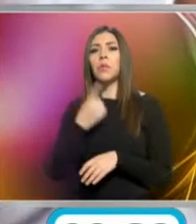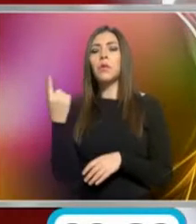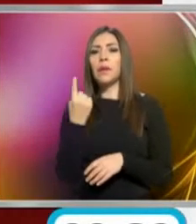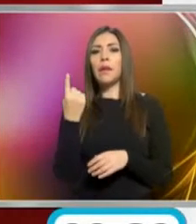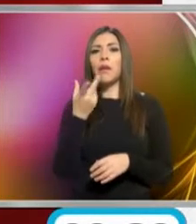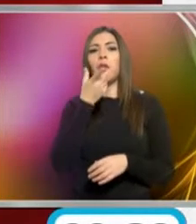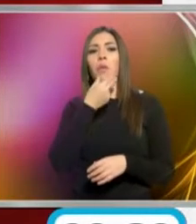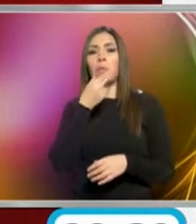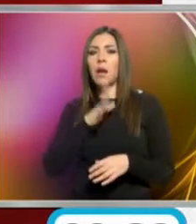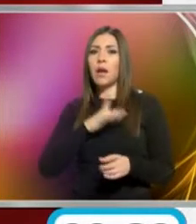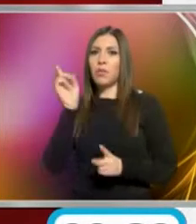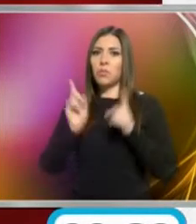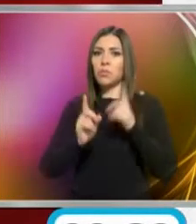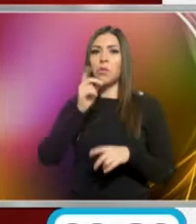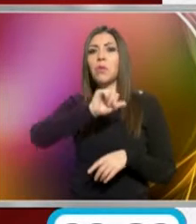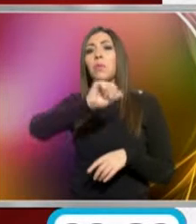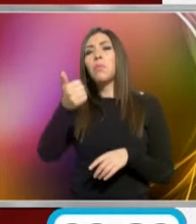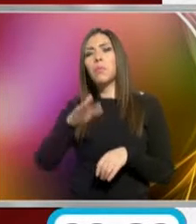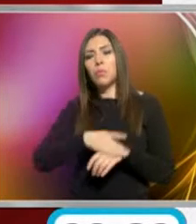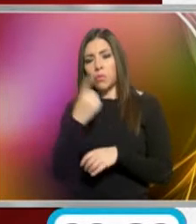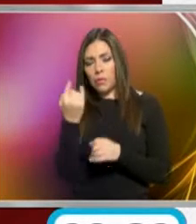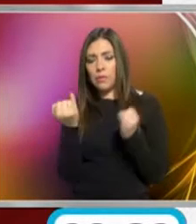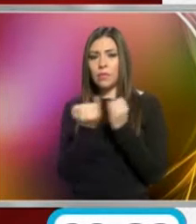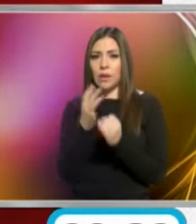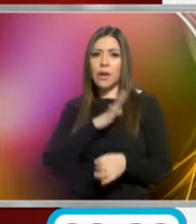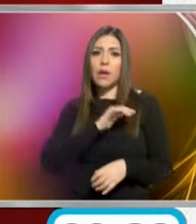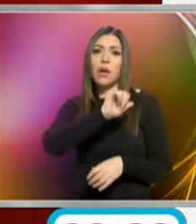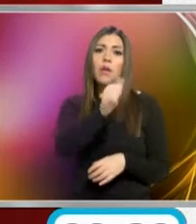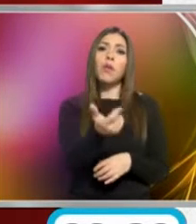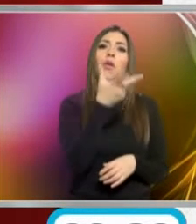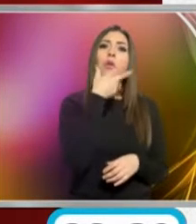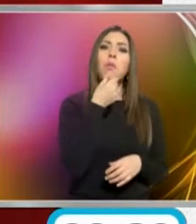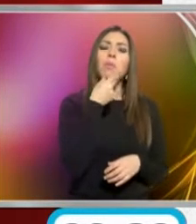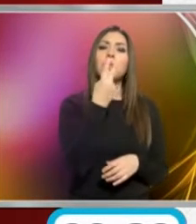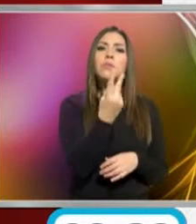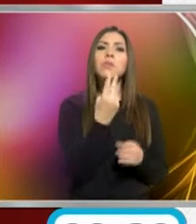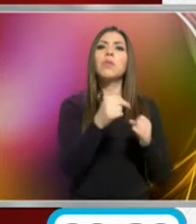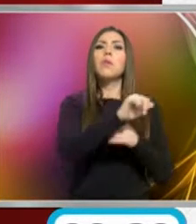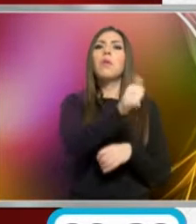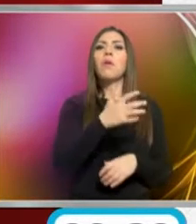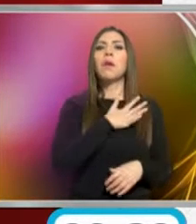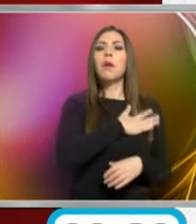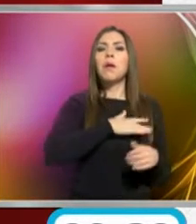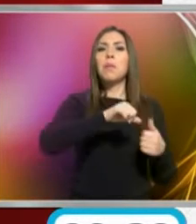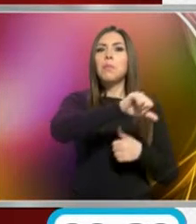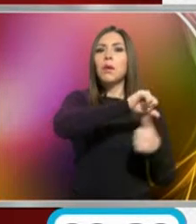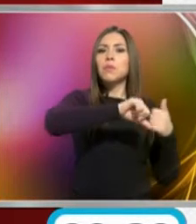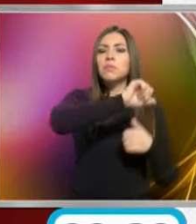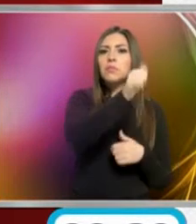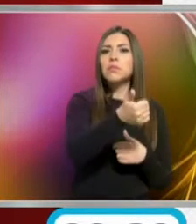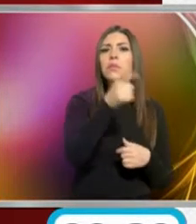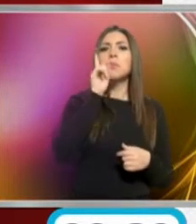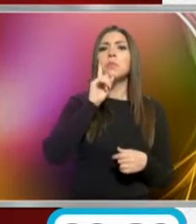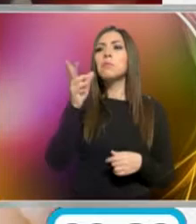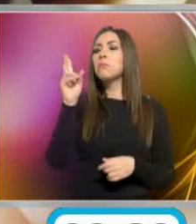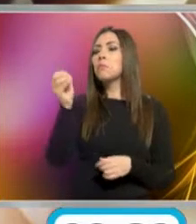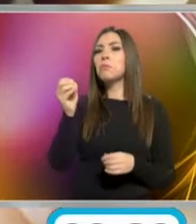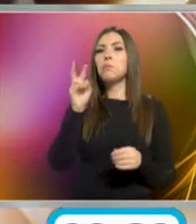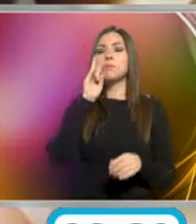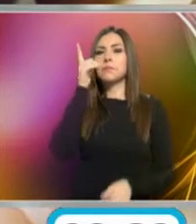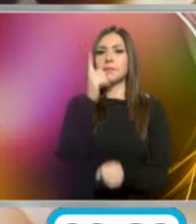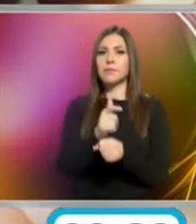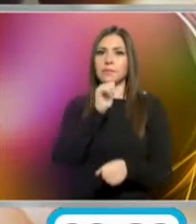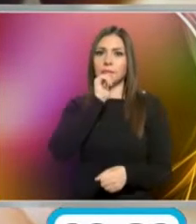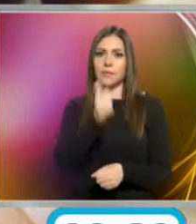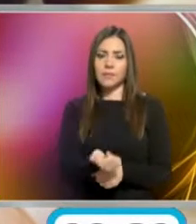hombres que han vivido dobles relaciones o triples durante años y las esposas o las Oye, mujeres que se enteran no se han en el enterado. hecho de muerte de la señora, ¿de verdad? Sí, Yo